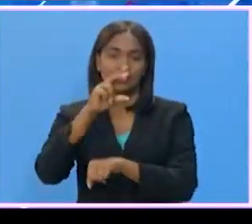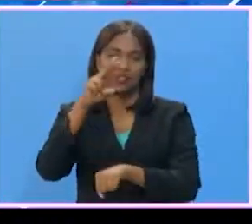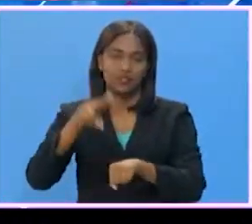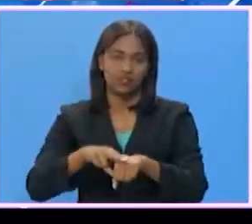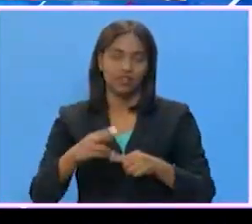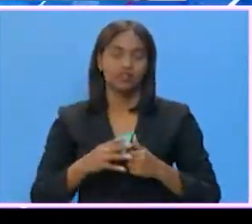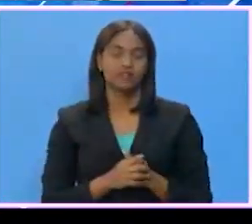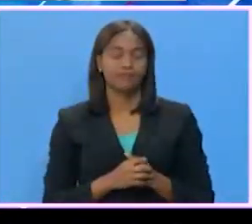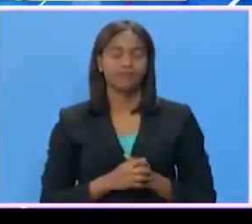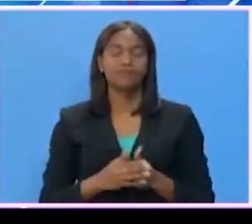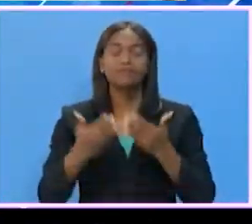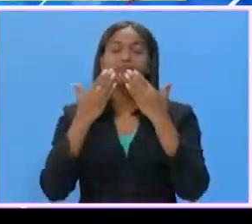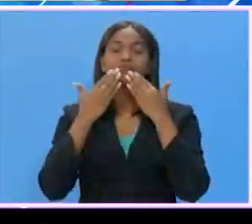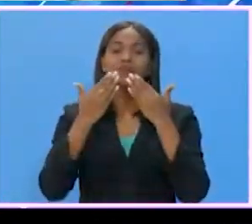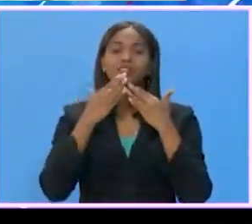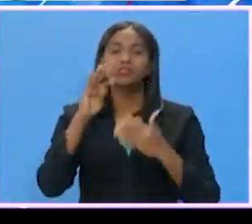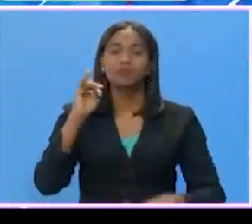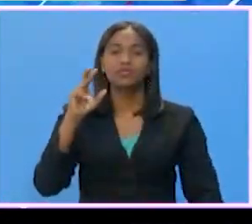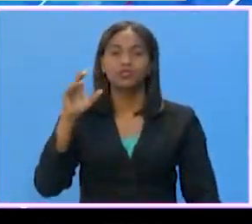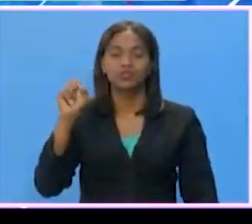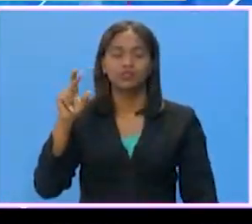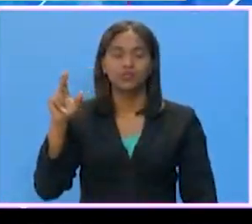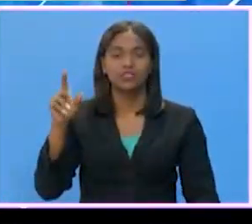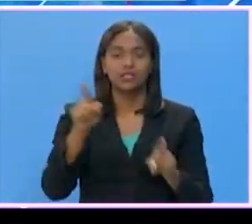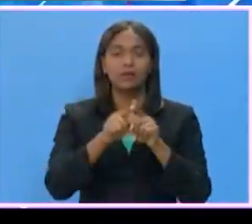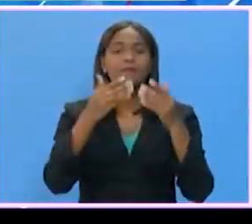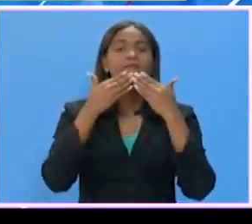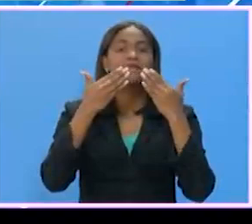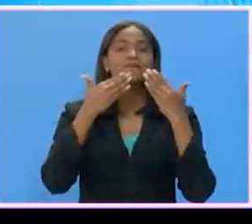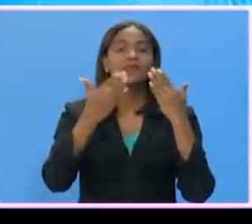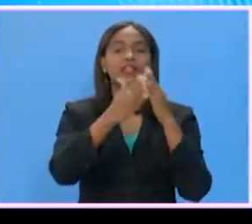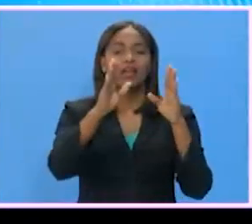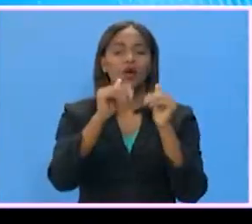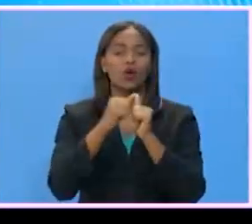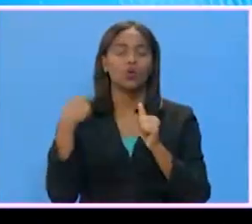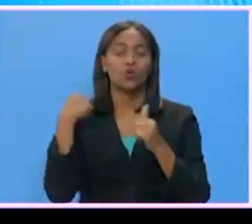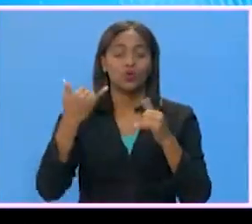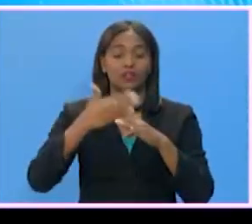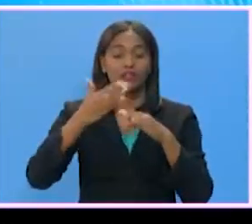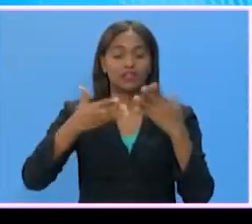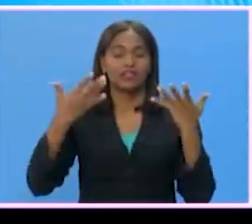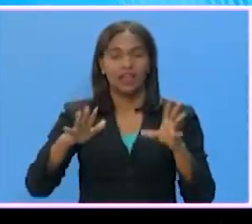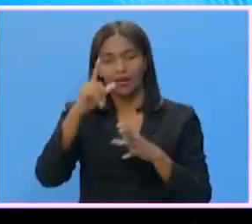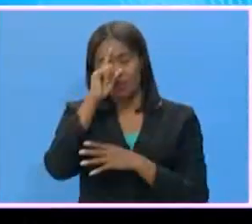Deportes. Gracias a Marcos Nibar, gracias amigos. Así despedimos esta entrega